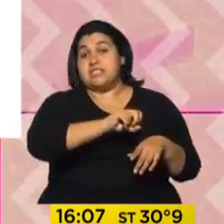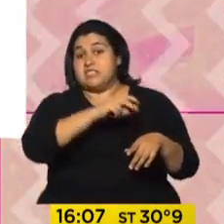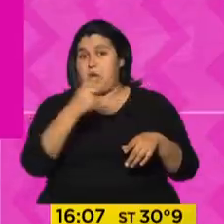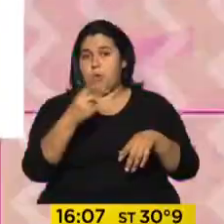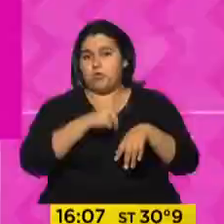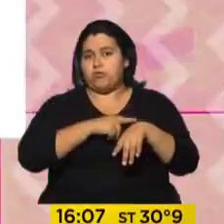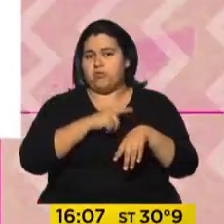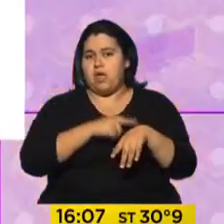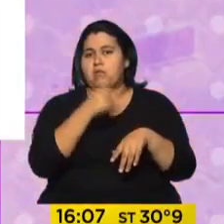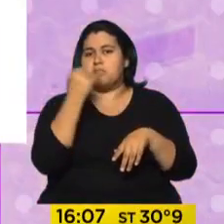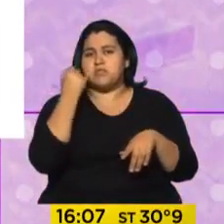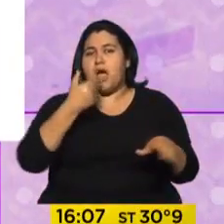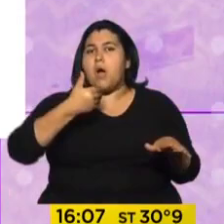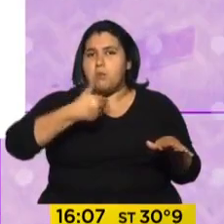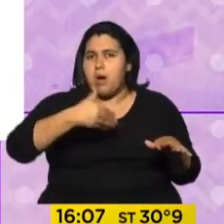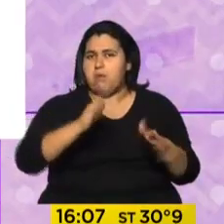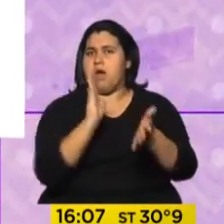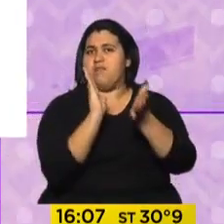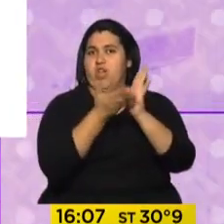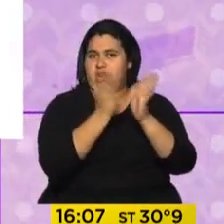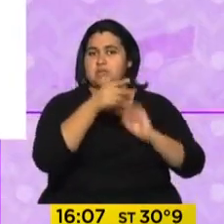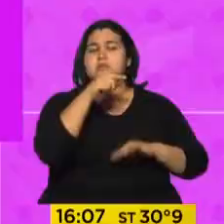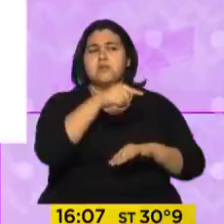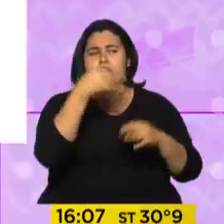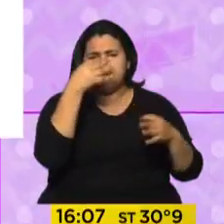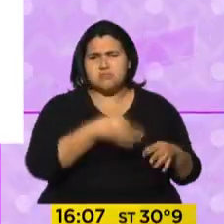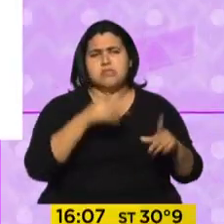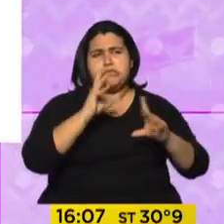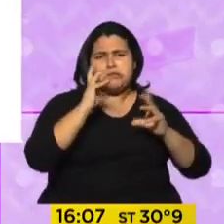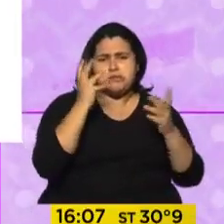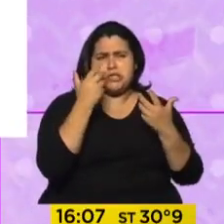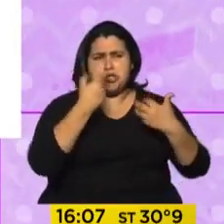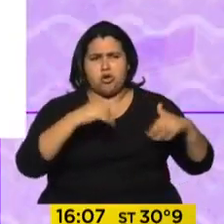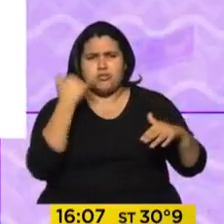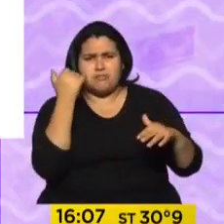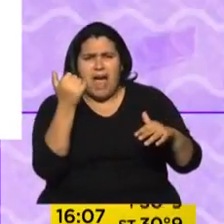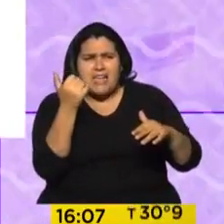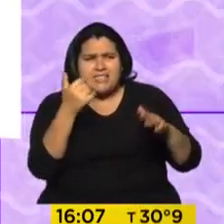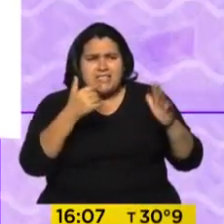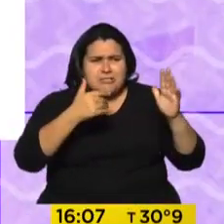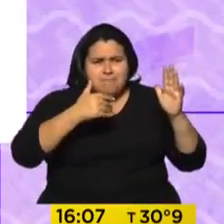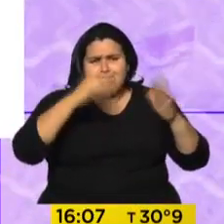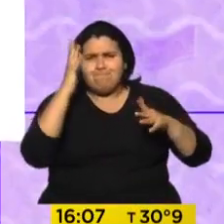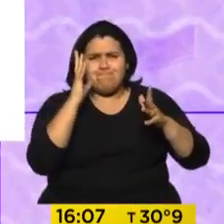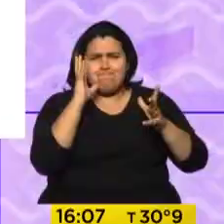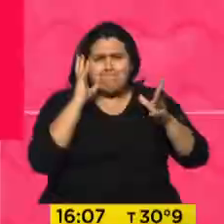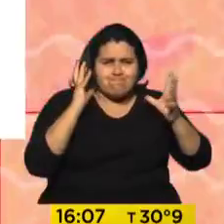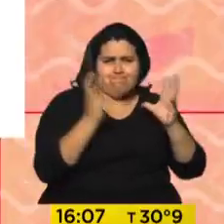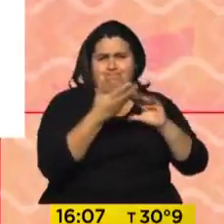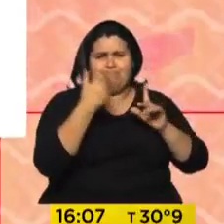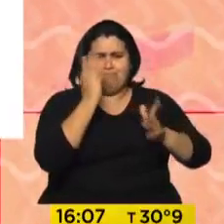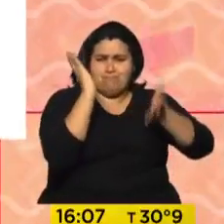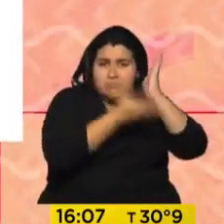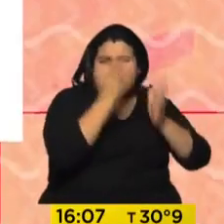llamada episodio agudo de la violencia, las tensiones y agresiones llegan a su punto máximo, manifestándose con